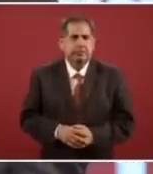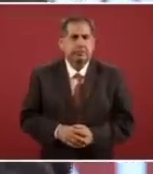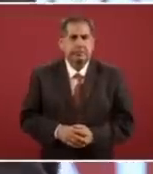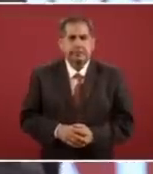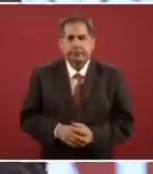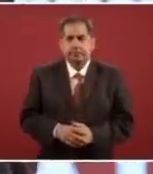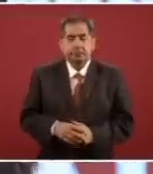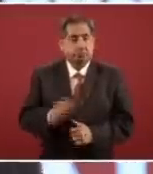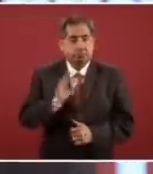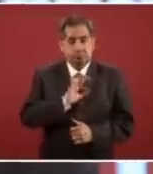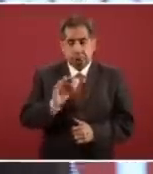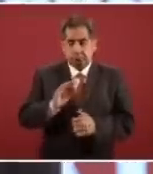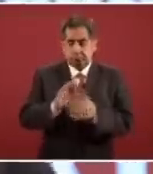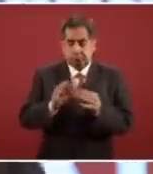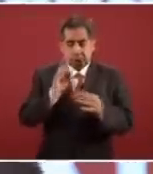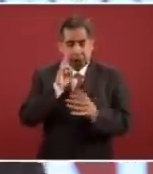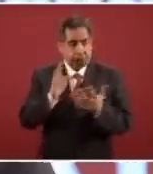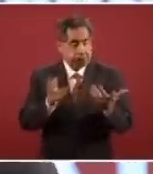Pueden ir más allá de